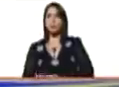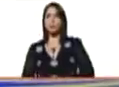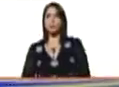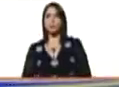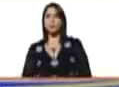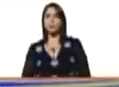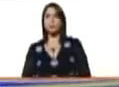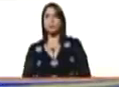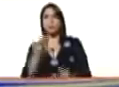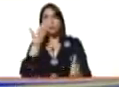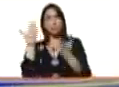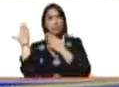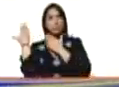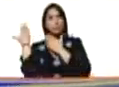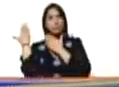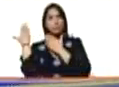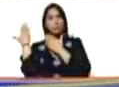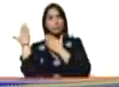Venezuela,